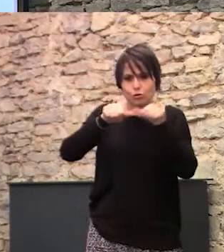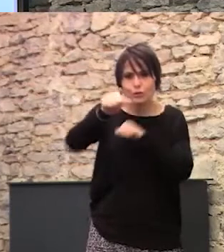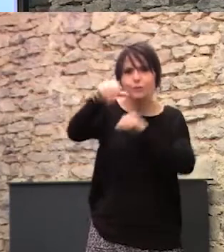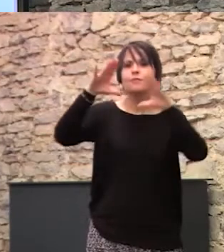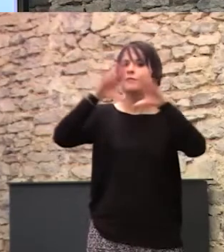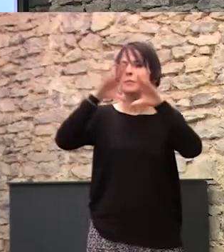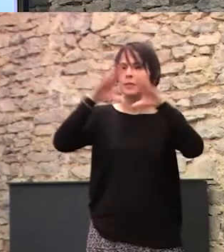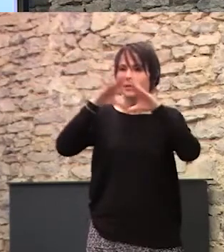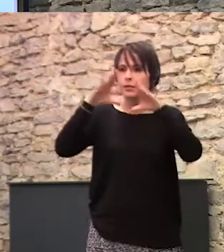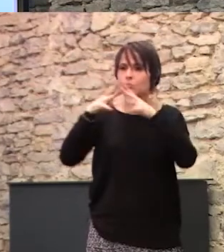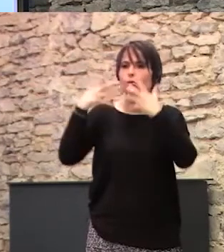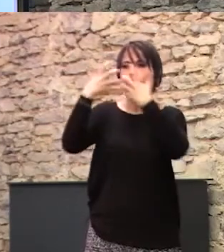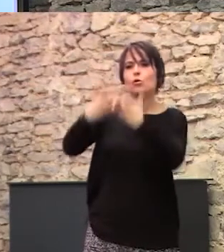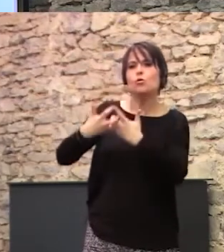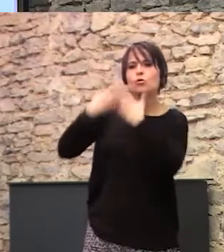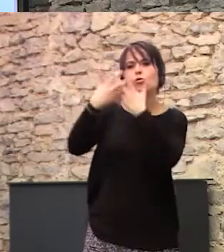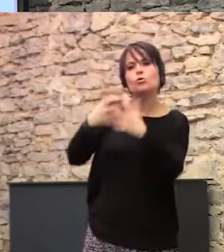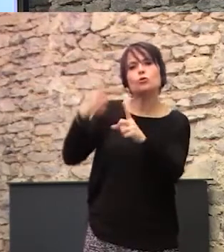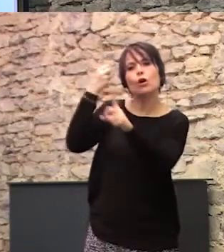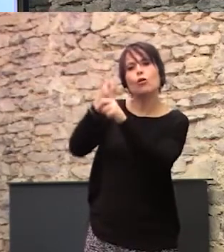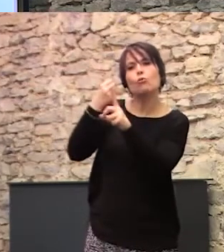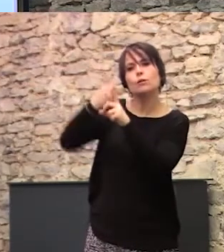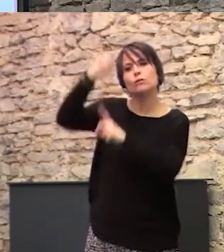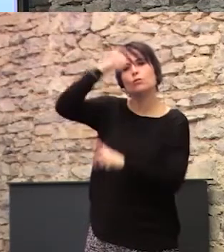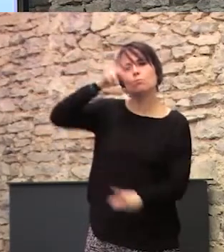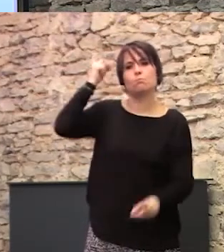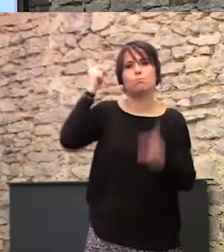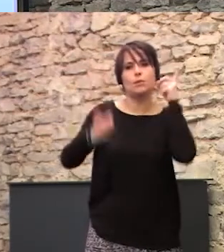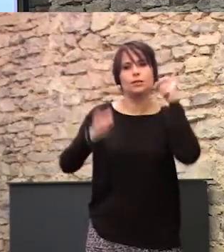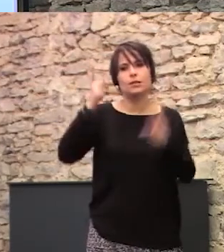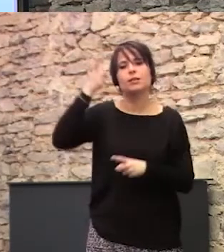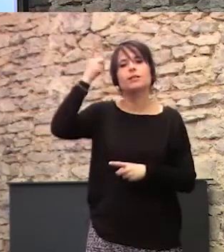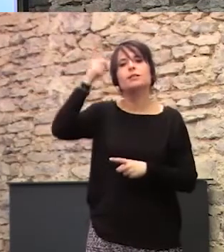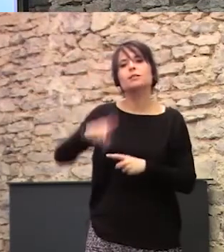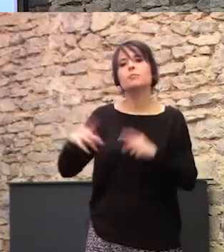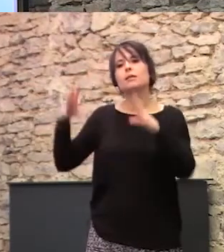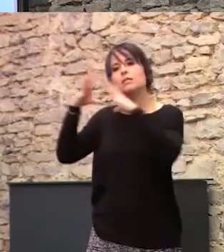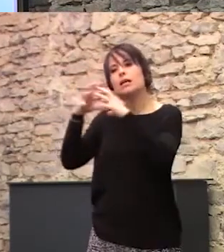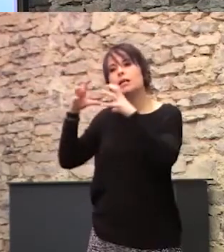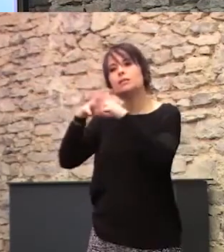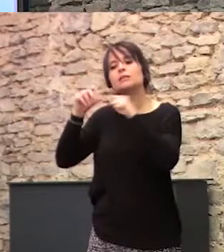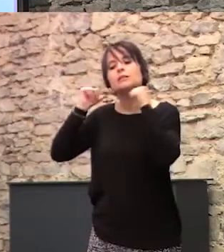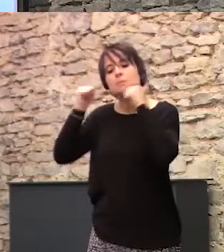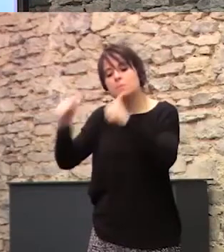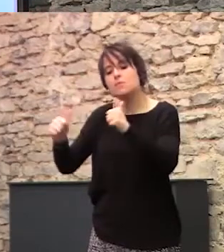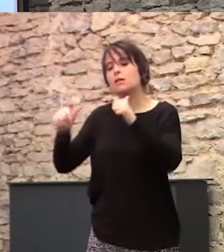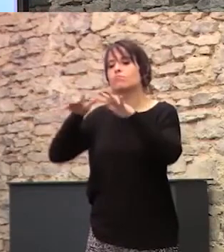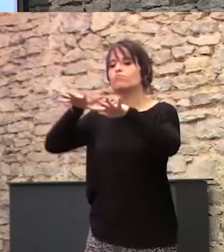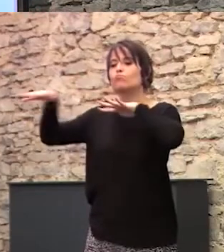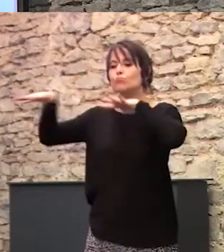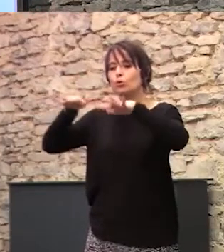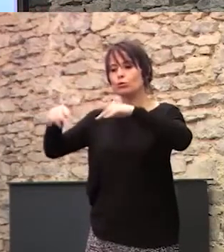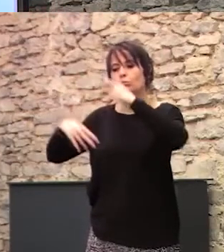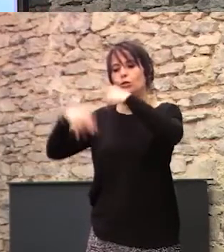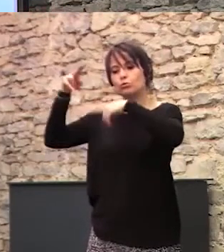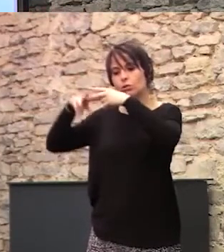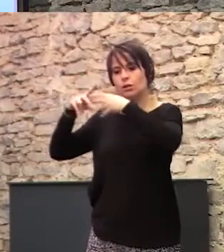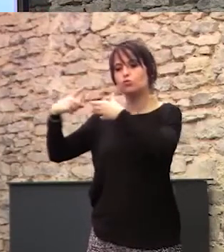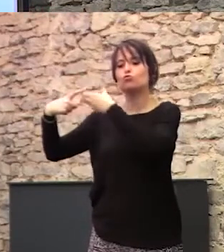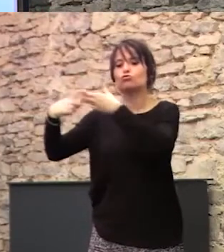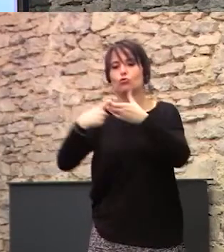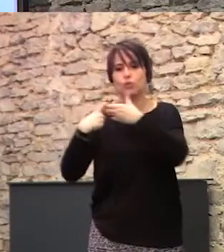feminismos en general, la lucha contra la opresión patriarcal, y también ese deseo de construir un movimiento ahí de solidaridad,